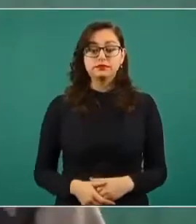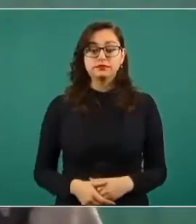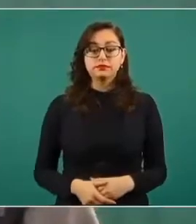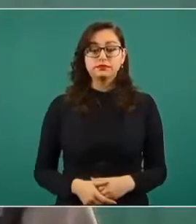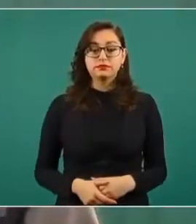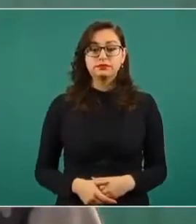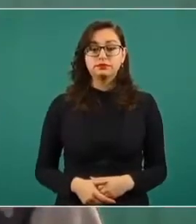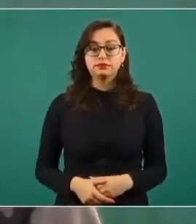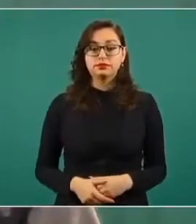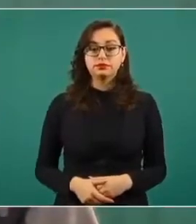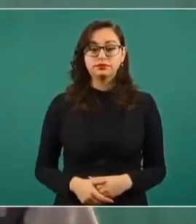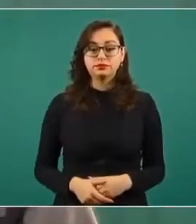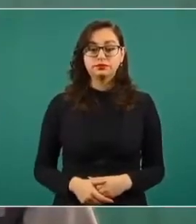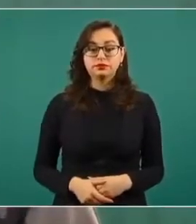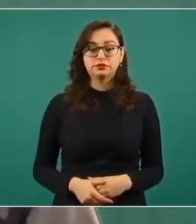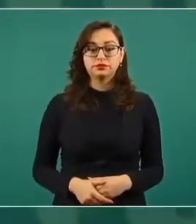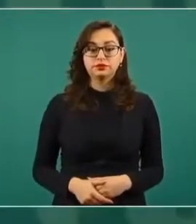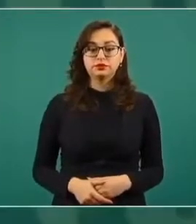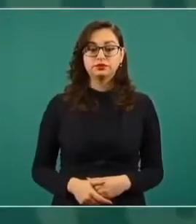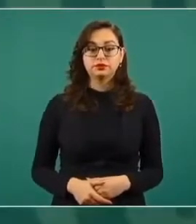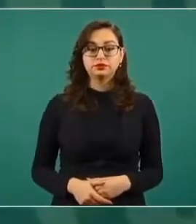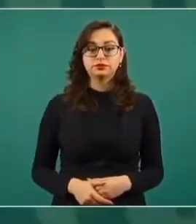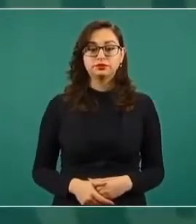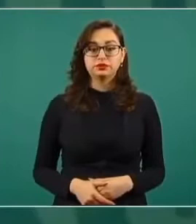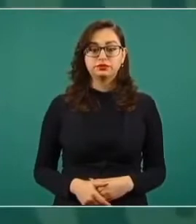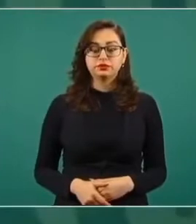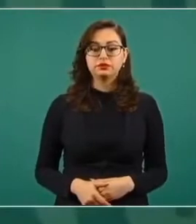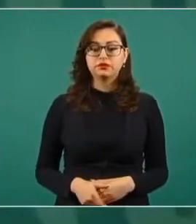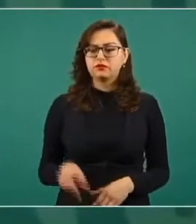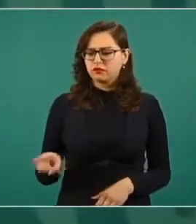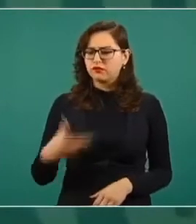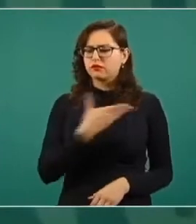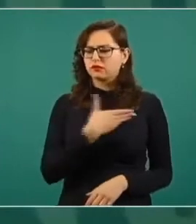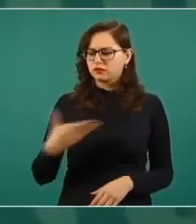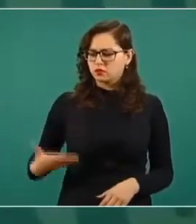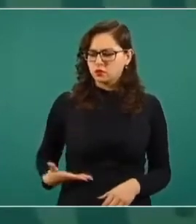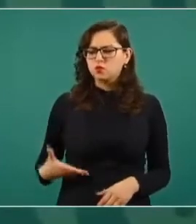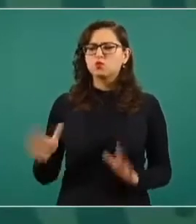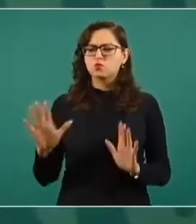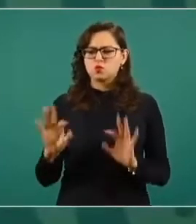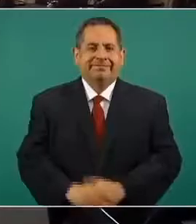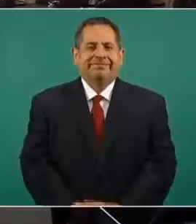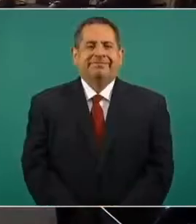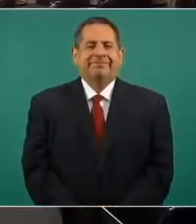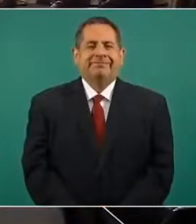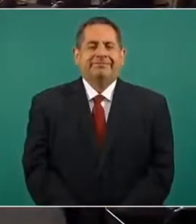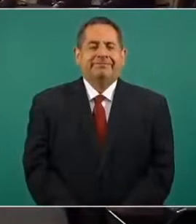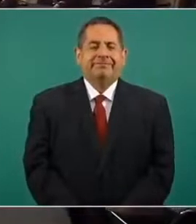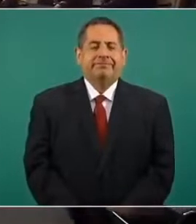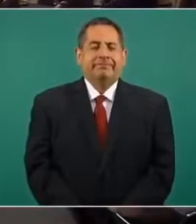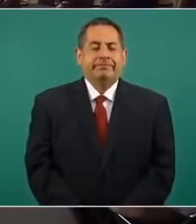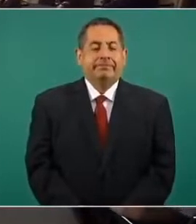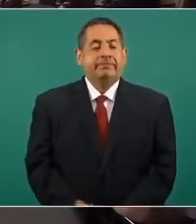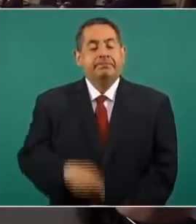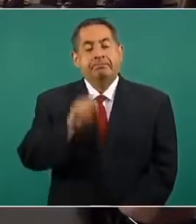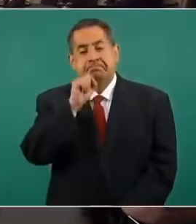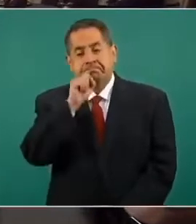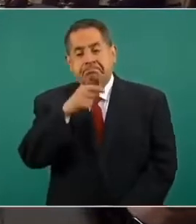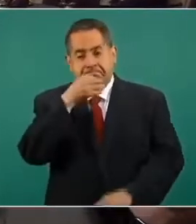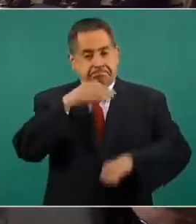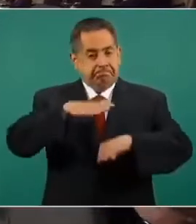presidente se encuentra estable y pronto, muy pronto, se recuperará, estoy segura. También